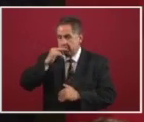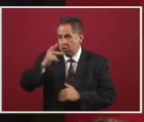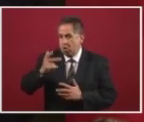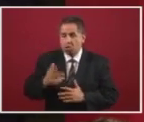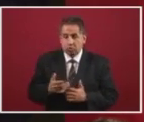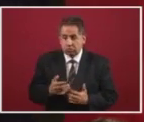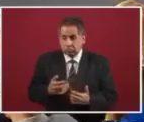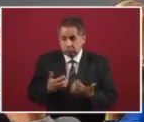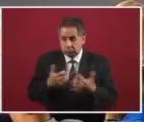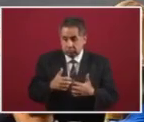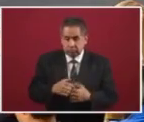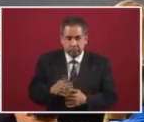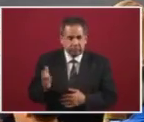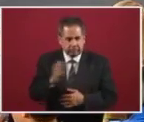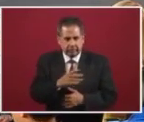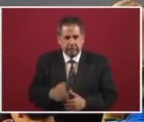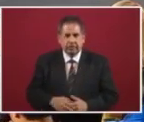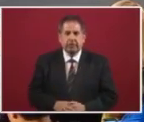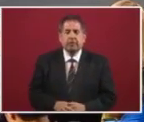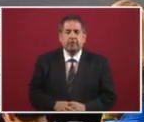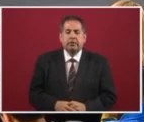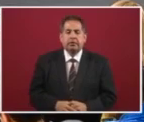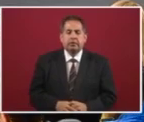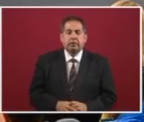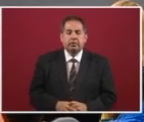A ver, pongan la otra.